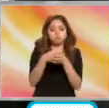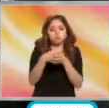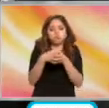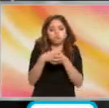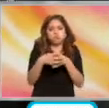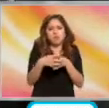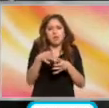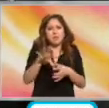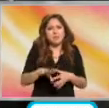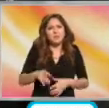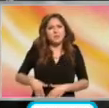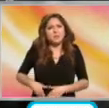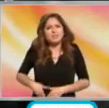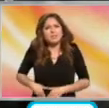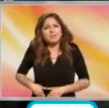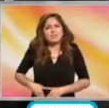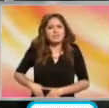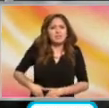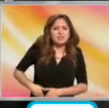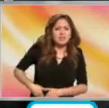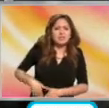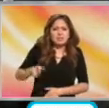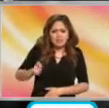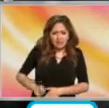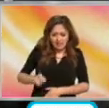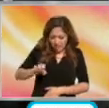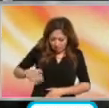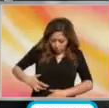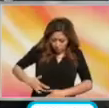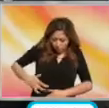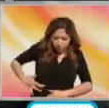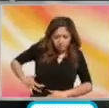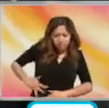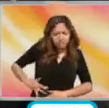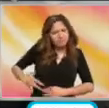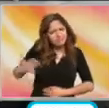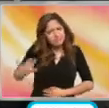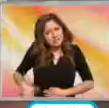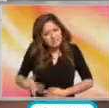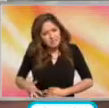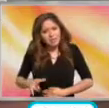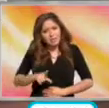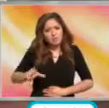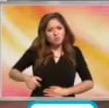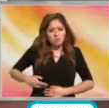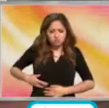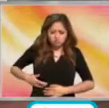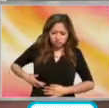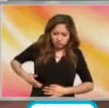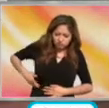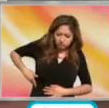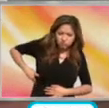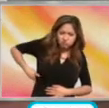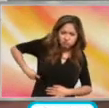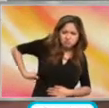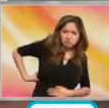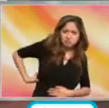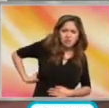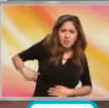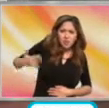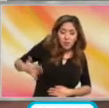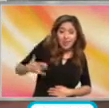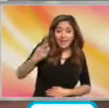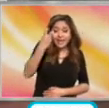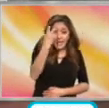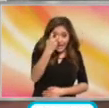pronto que en la parte superior del abdomen y que se irradia o que corre hacia atrás en forma de cinturón. Ese es uno de los